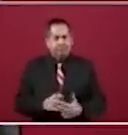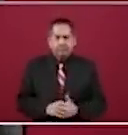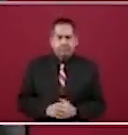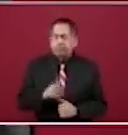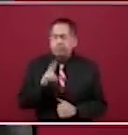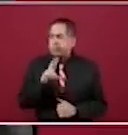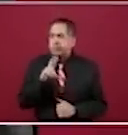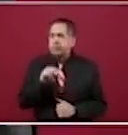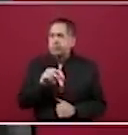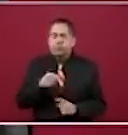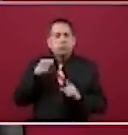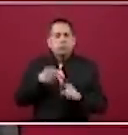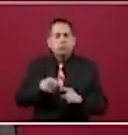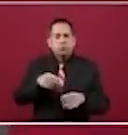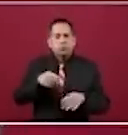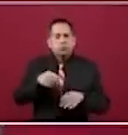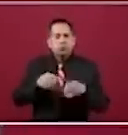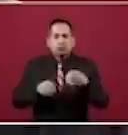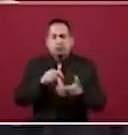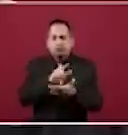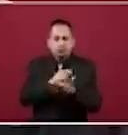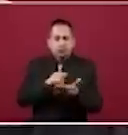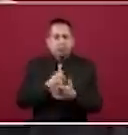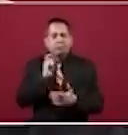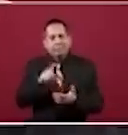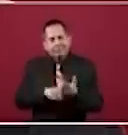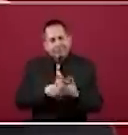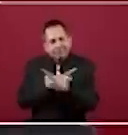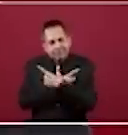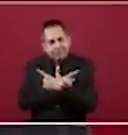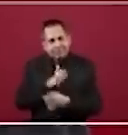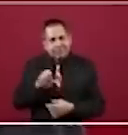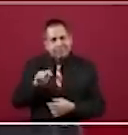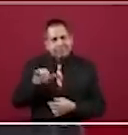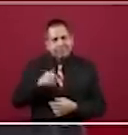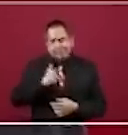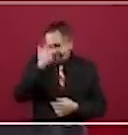Entonces no es estrictamente un asunto jurídico, es un asunto moral. ¿Cómo es posible,